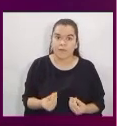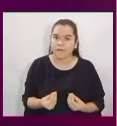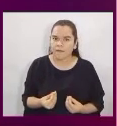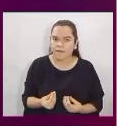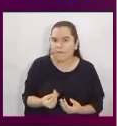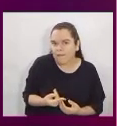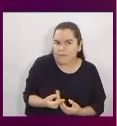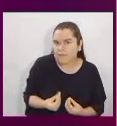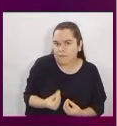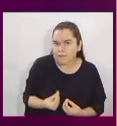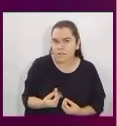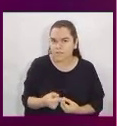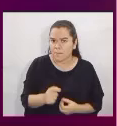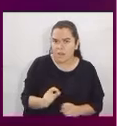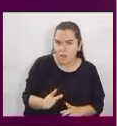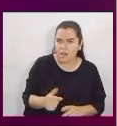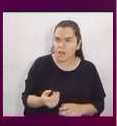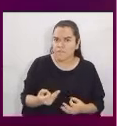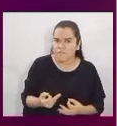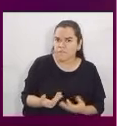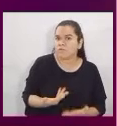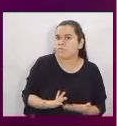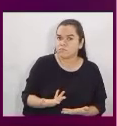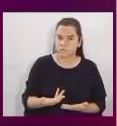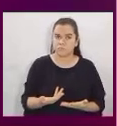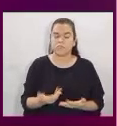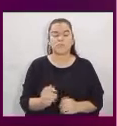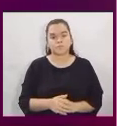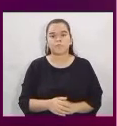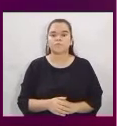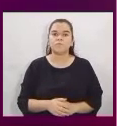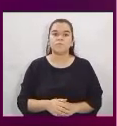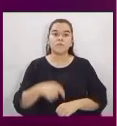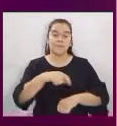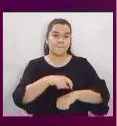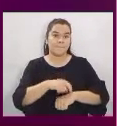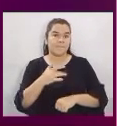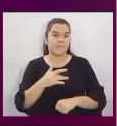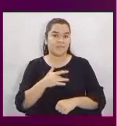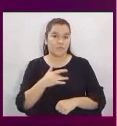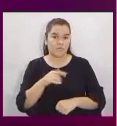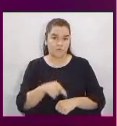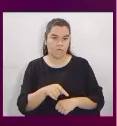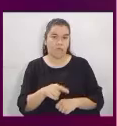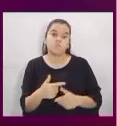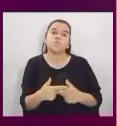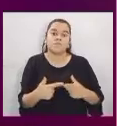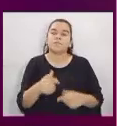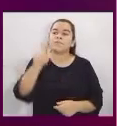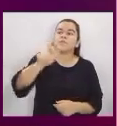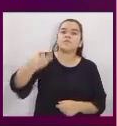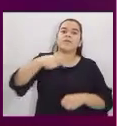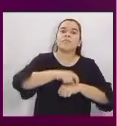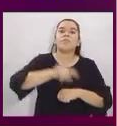una gran ansiedad por saber si esto podía ser grave o no. Por supuesto, el cardiólogo no quedó